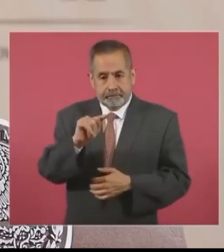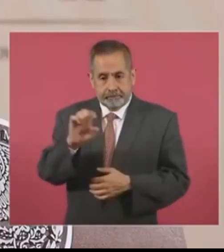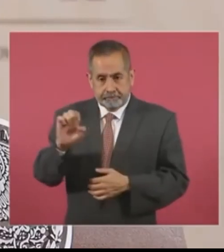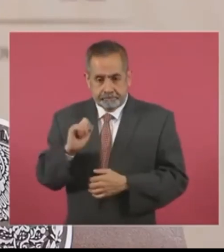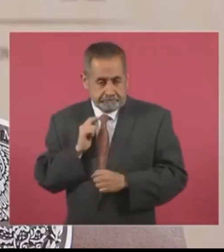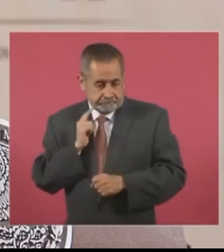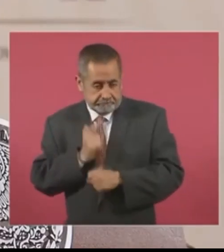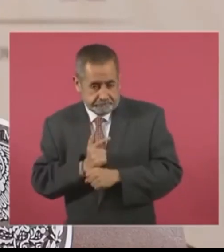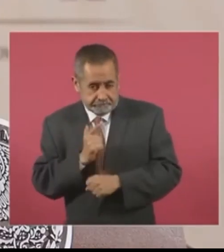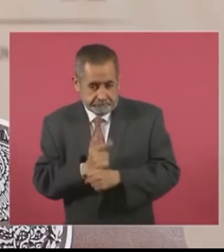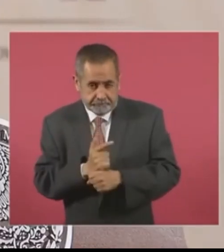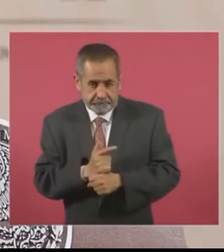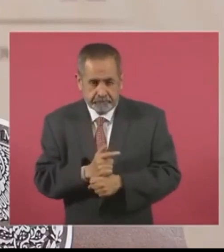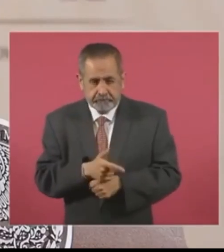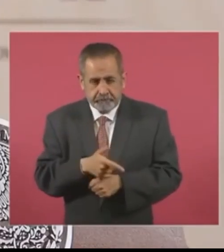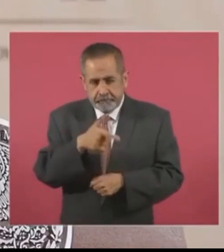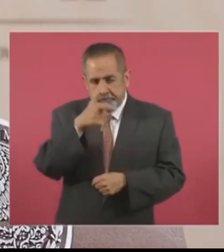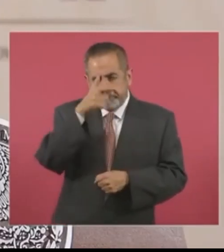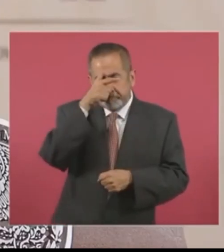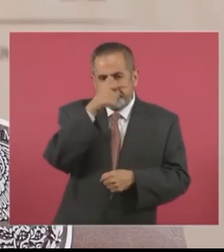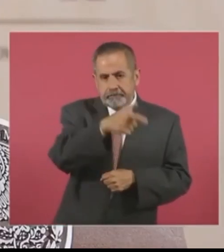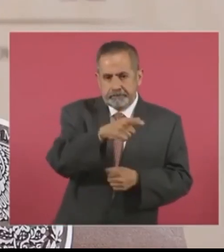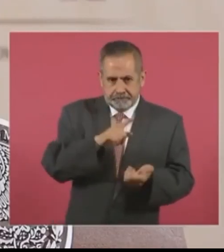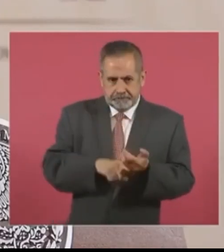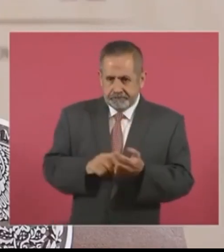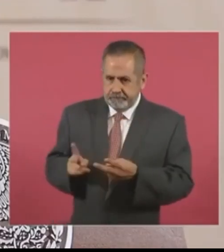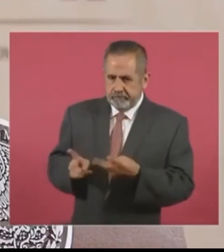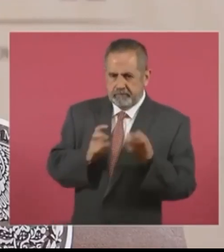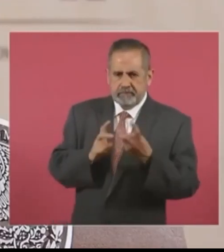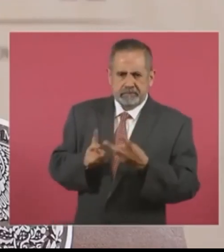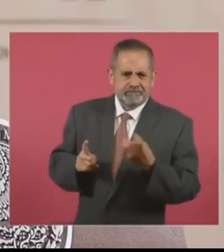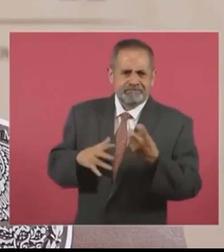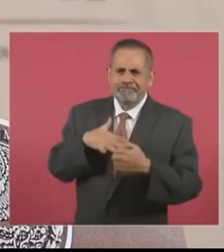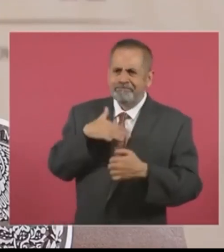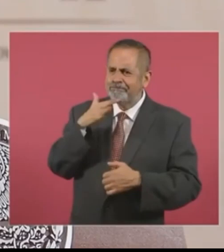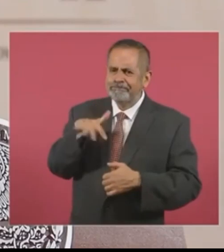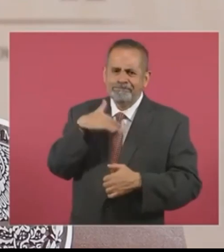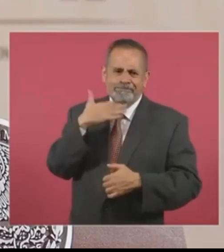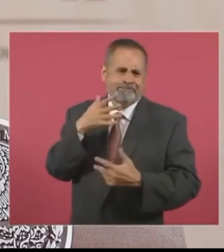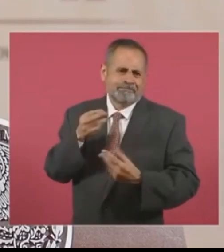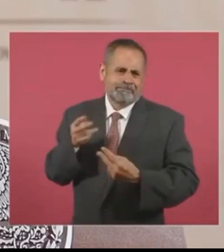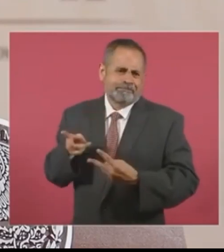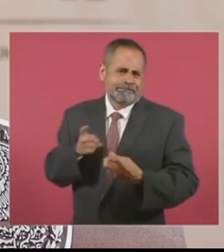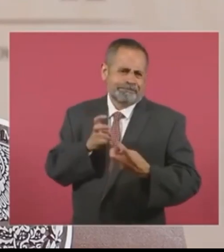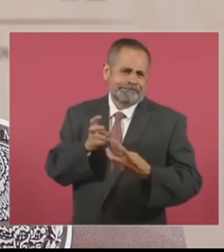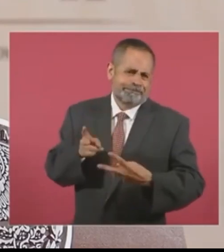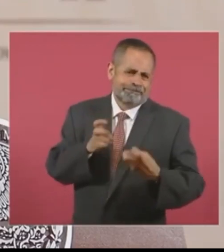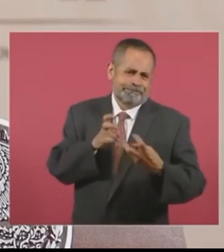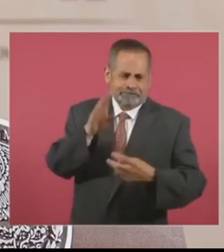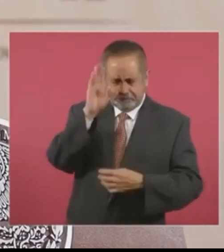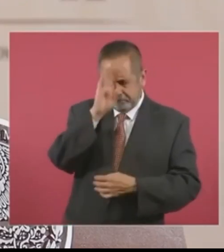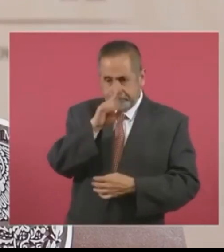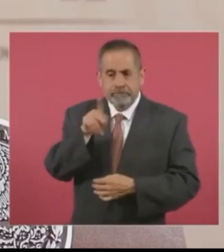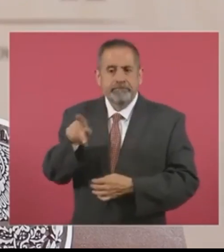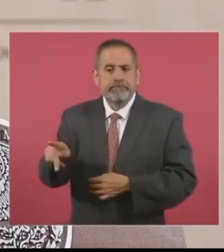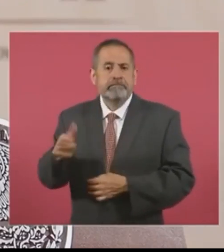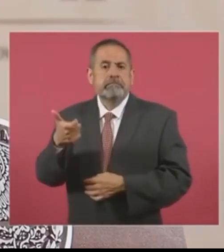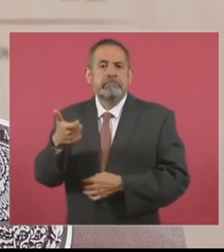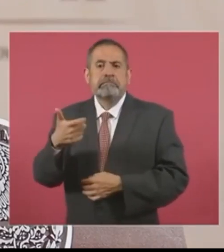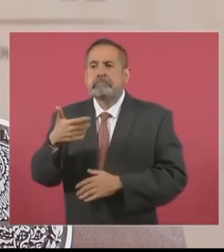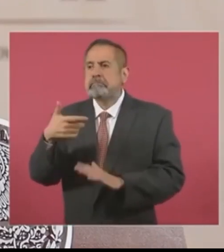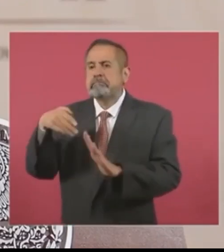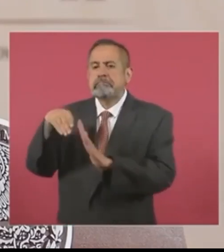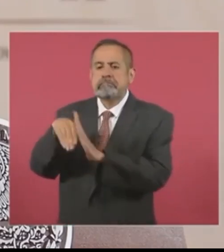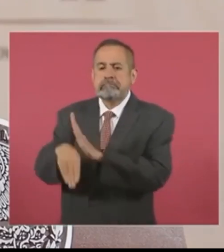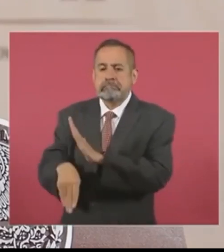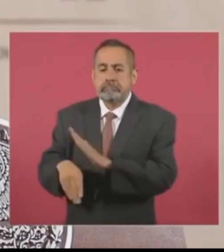se identificó un esquema de saqueo y defraudación al instituto que afectó su patrimonio